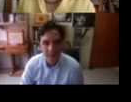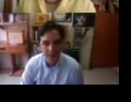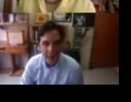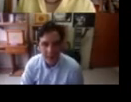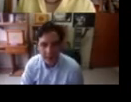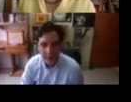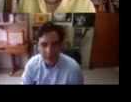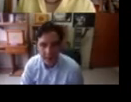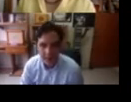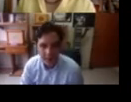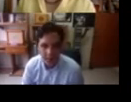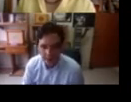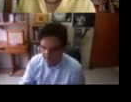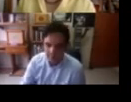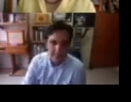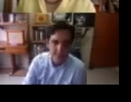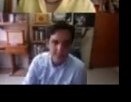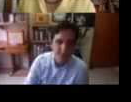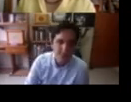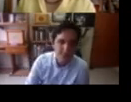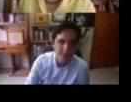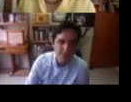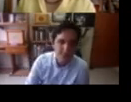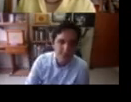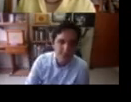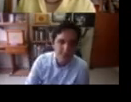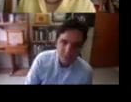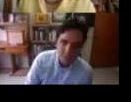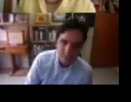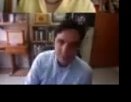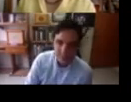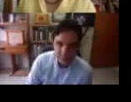para Juglar. Avanzamos, por favor.